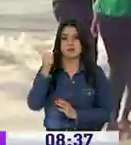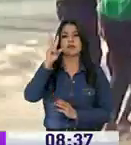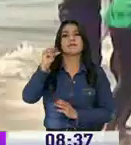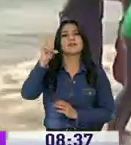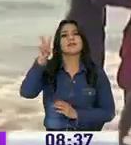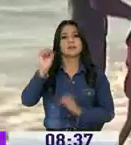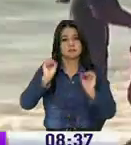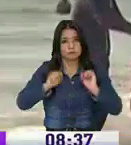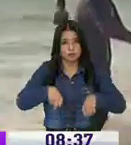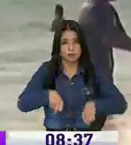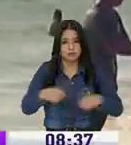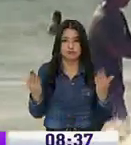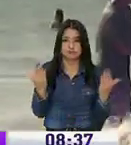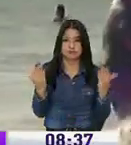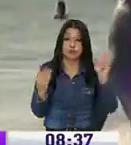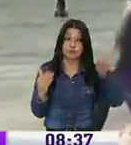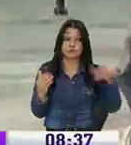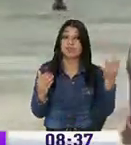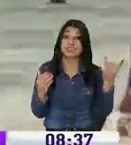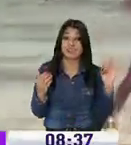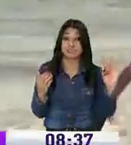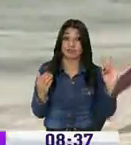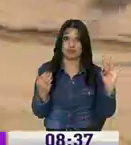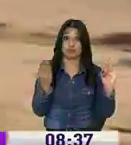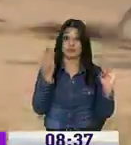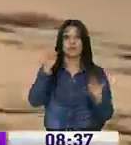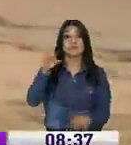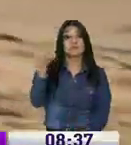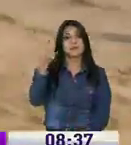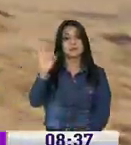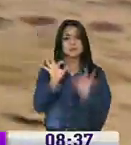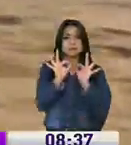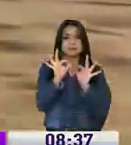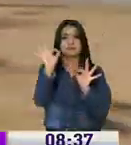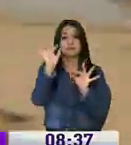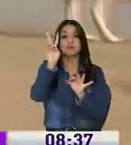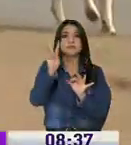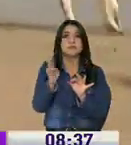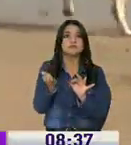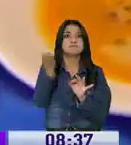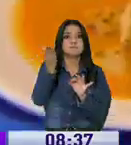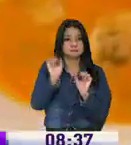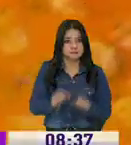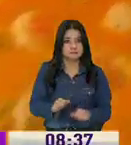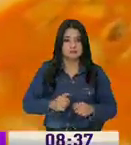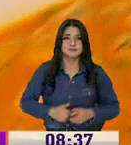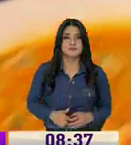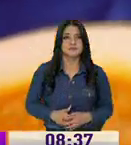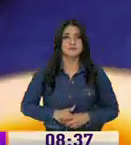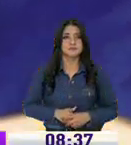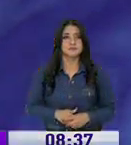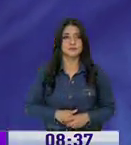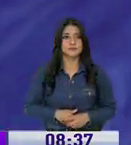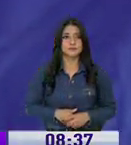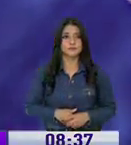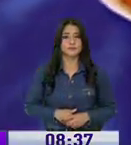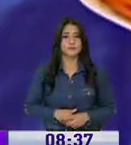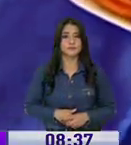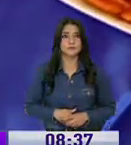2020, pues a diferencia de 2018, el año pasado escaló en 2.000 viajeros más. Informó Javier